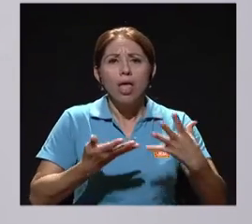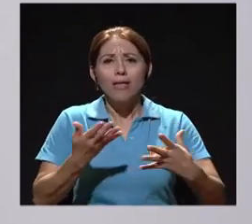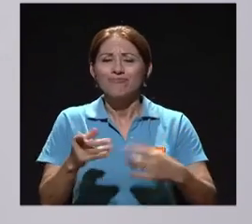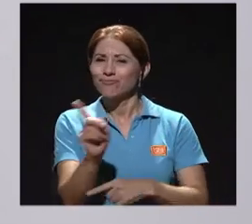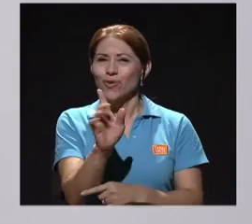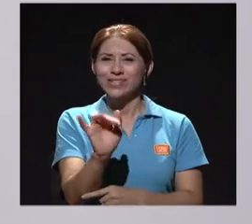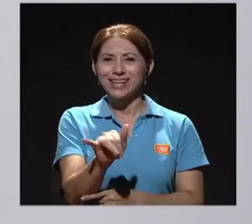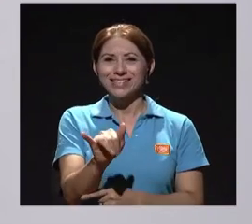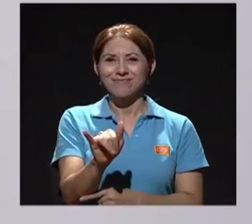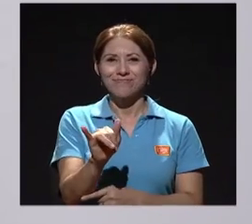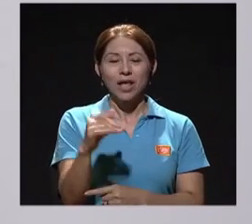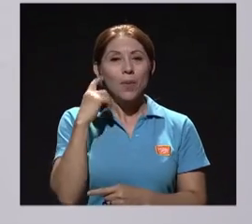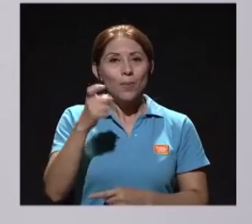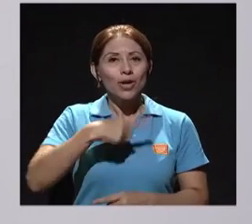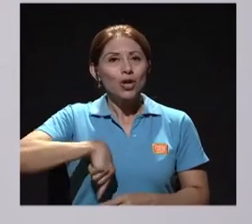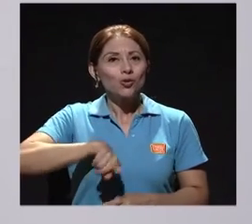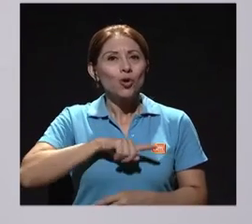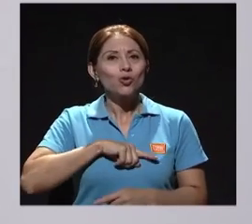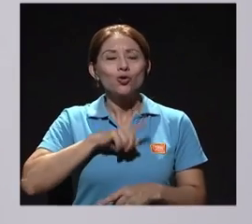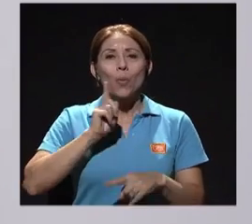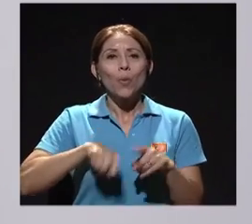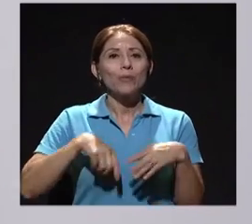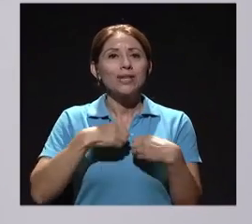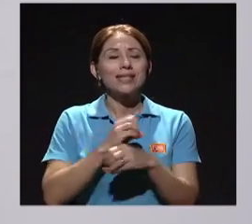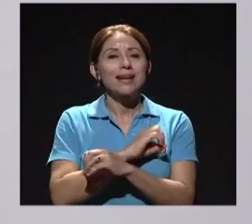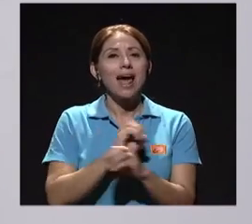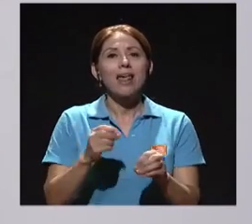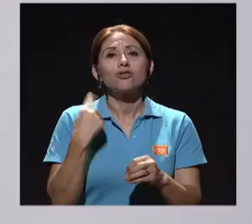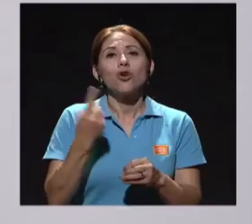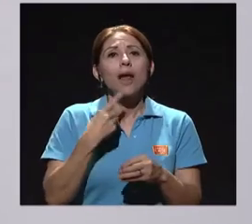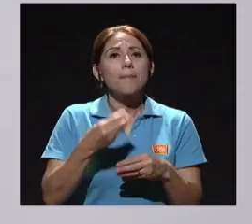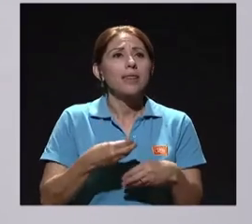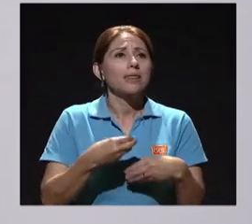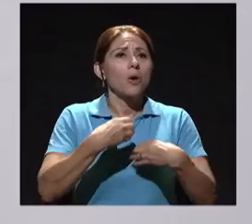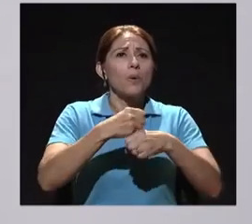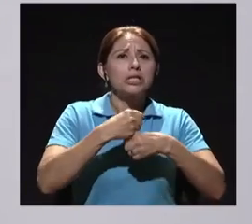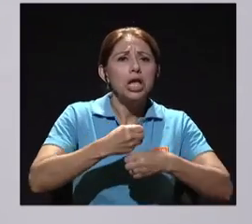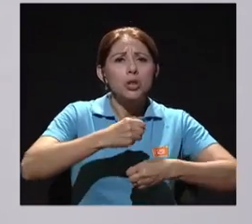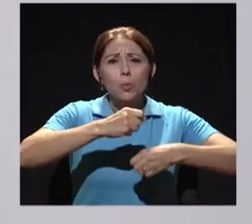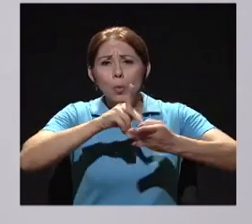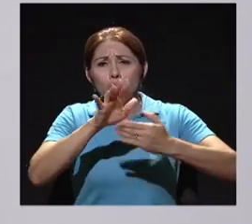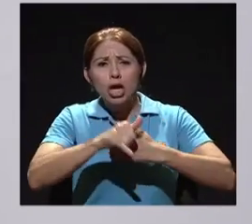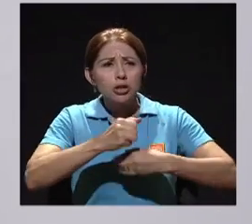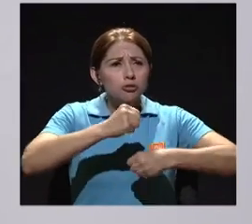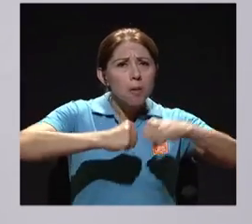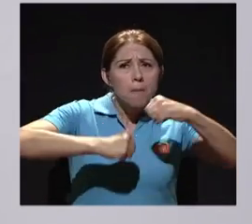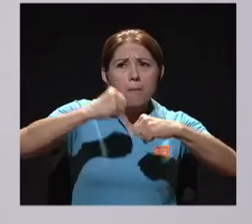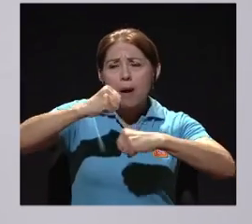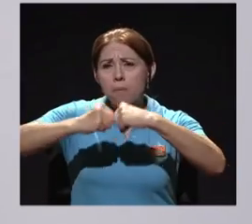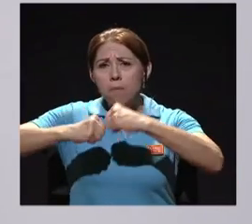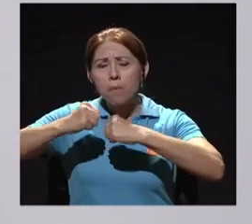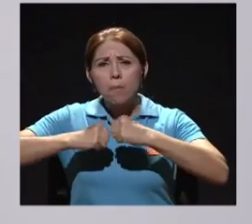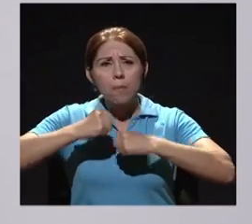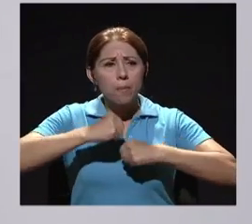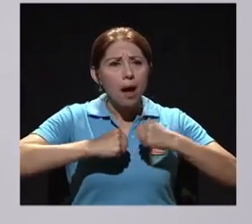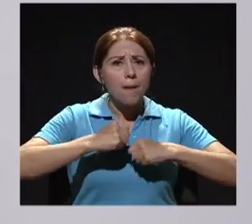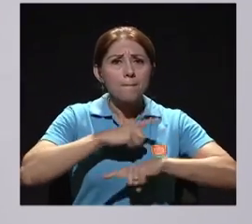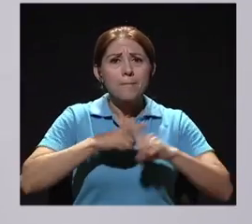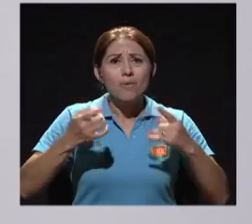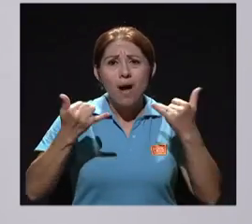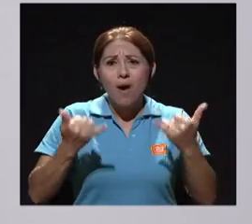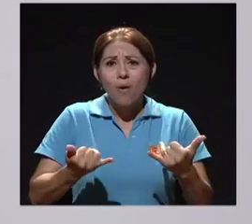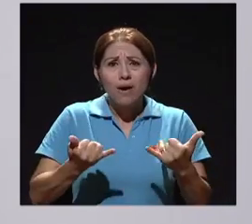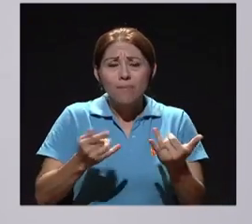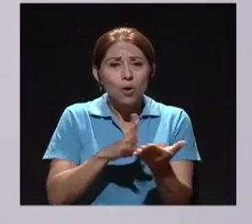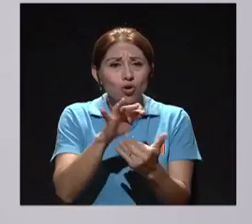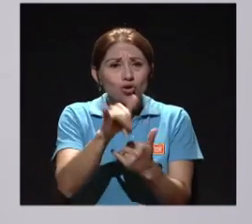no podemos hacer nada nada más proveyendo infraestructura para efectos de que grandes proyectos estén fundamentalmente minando el agua